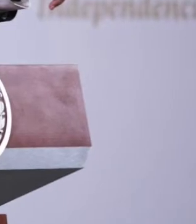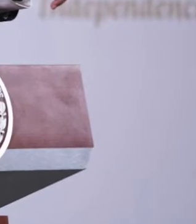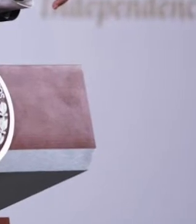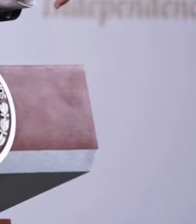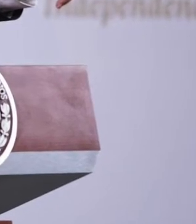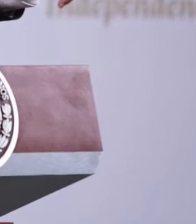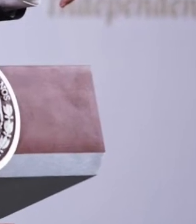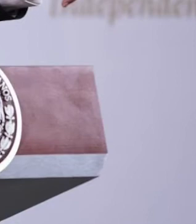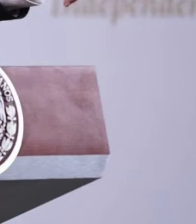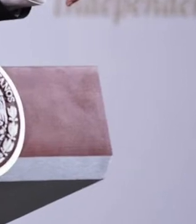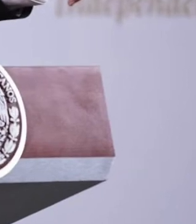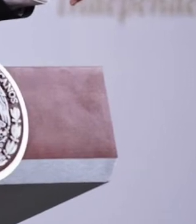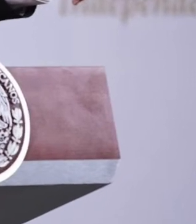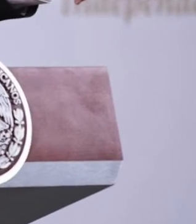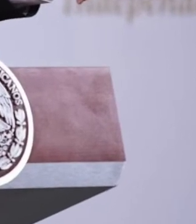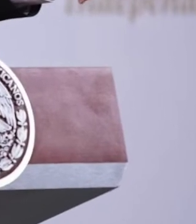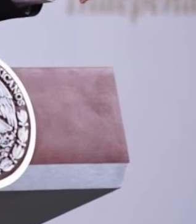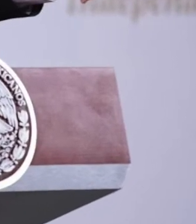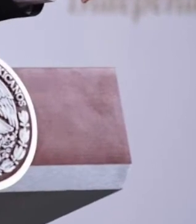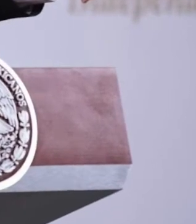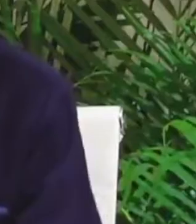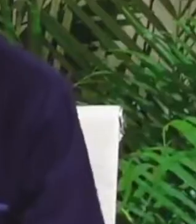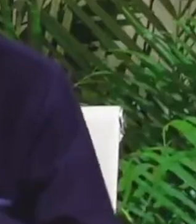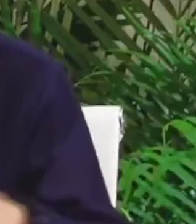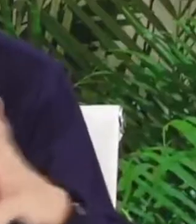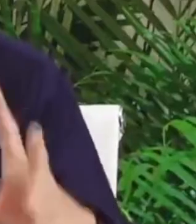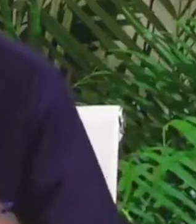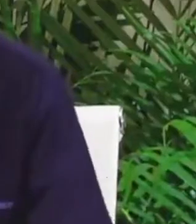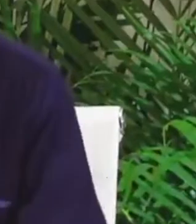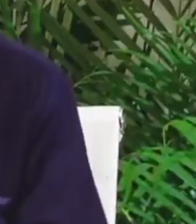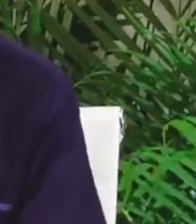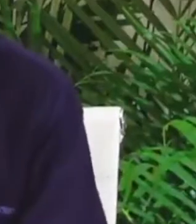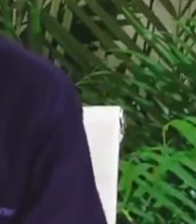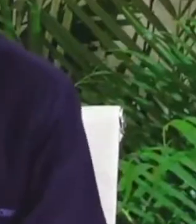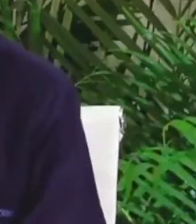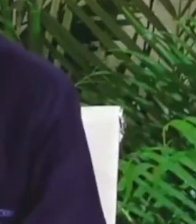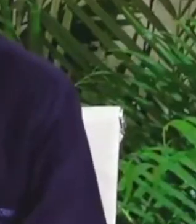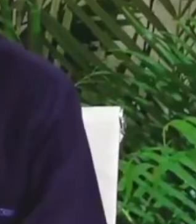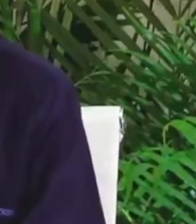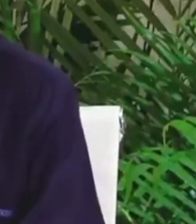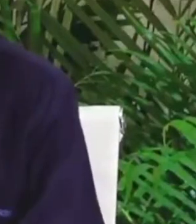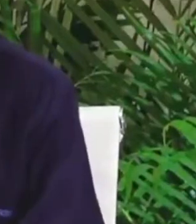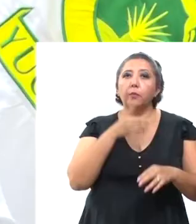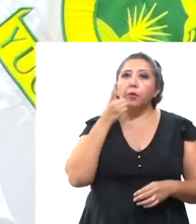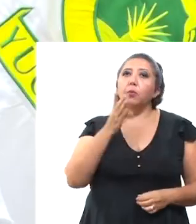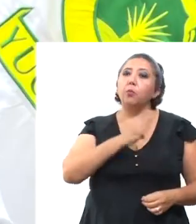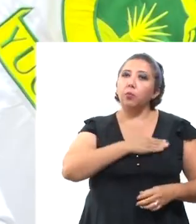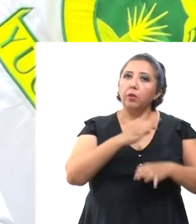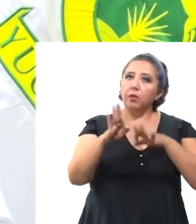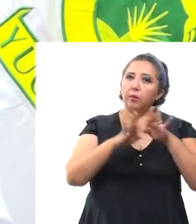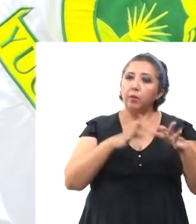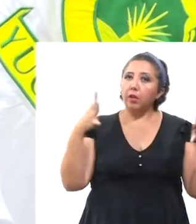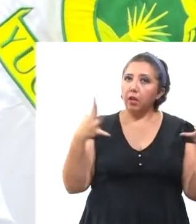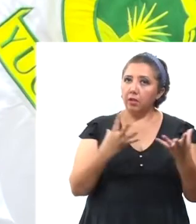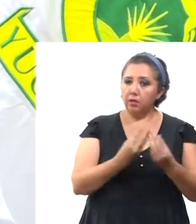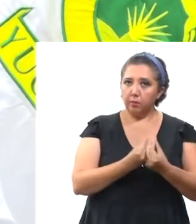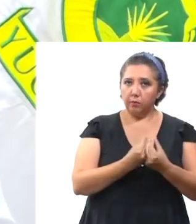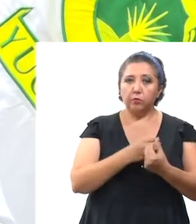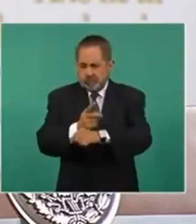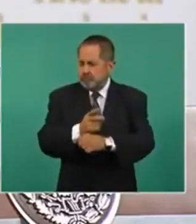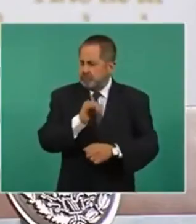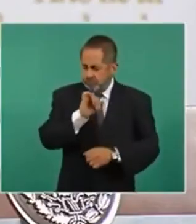si serían llamados a participar en su gabinete los gobernadores de Quintana Roo, Carlos Joaquín González, y de Yucatán, Mauricio